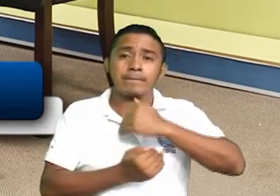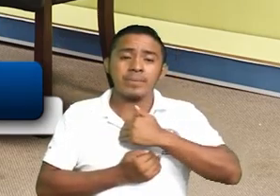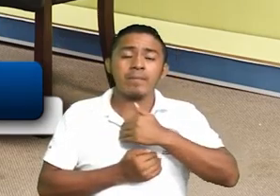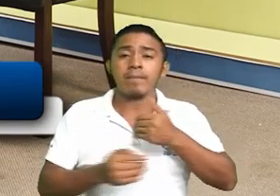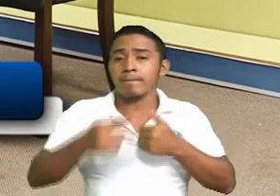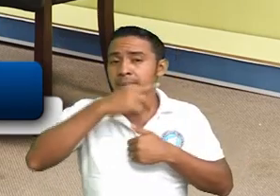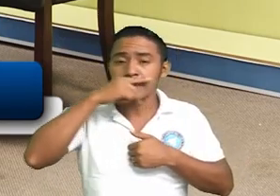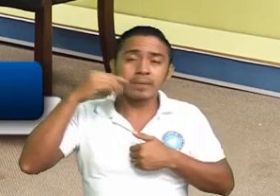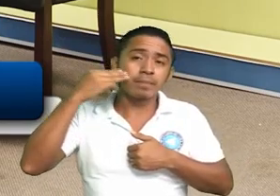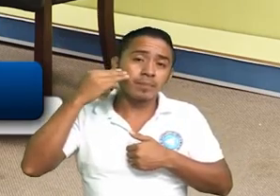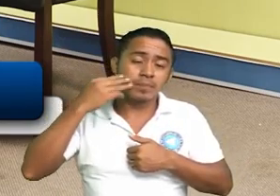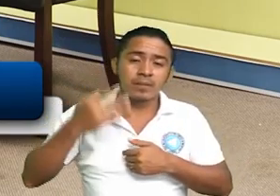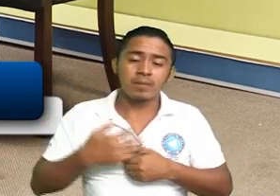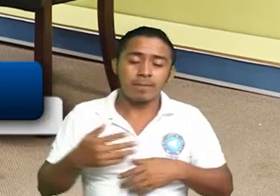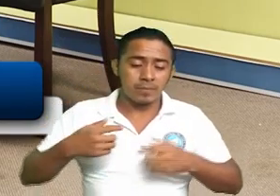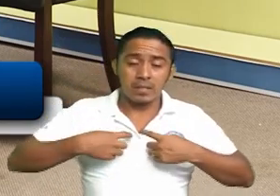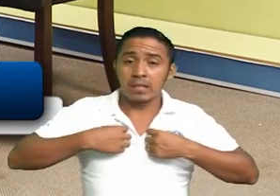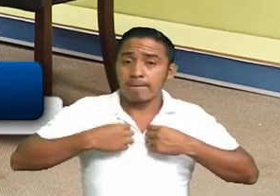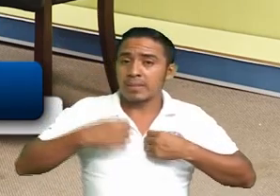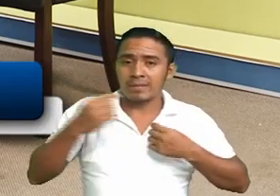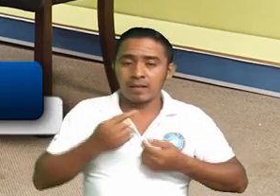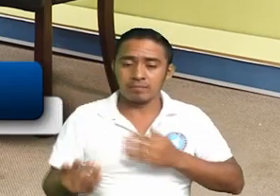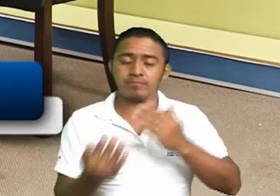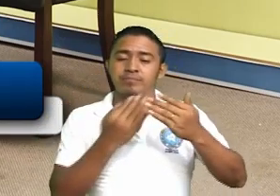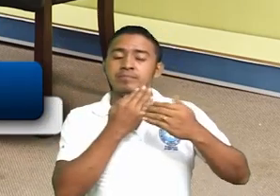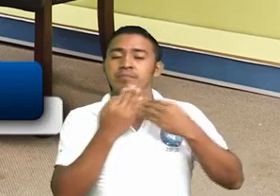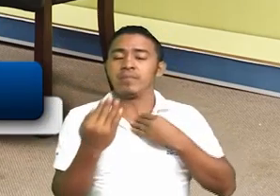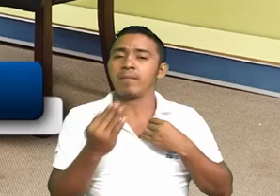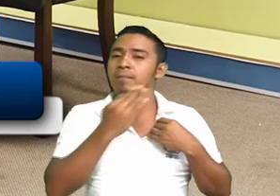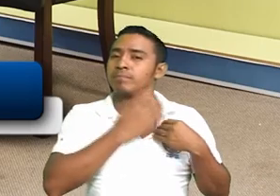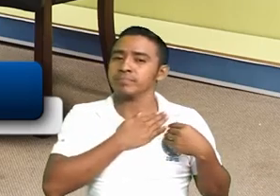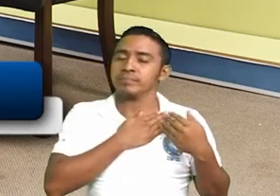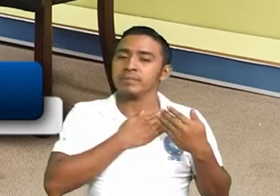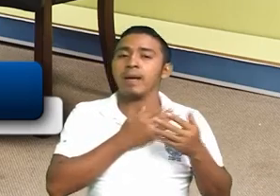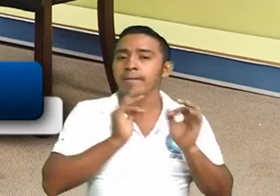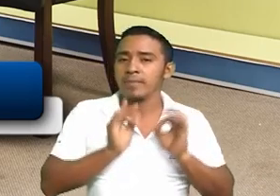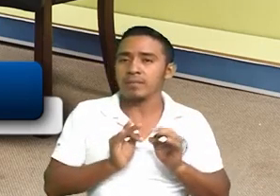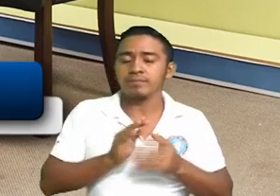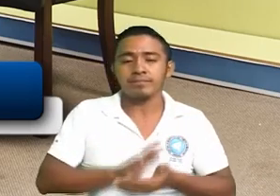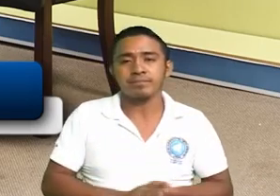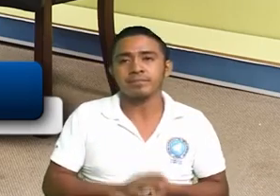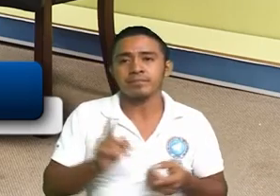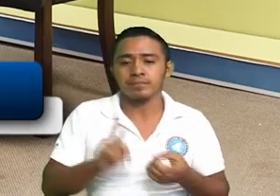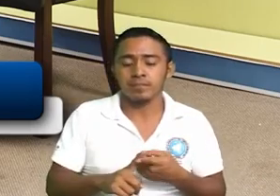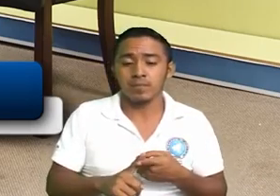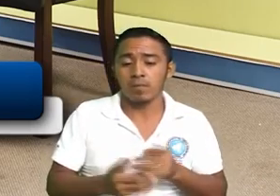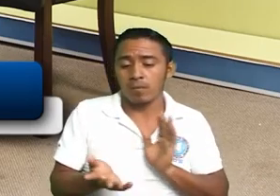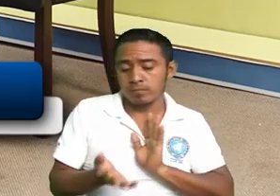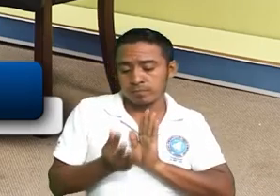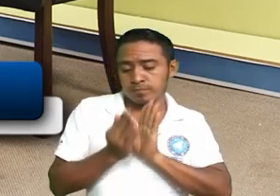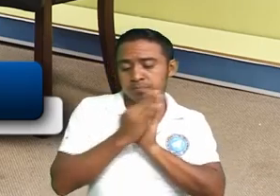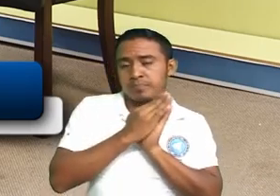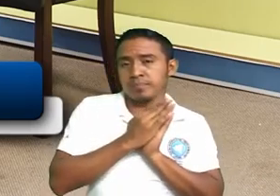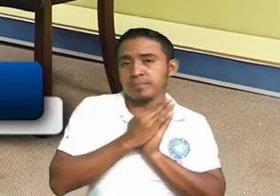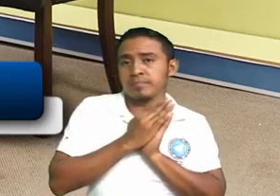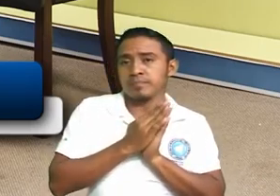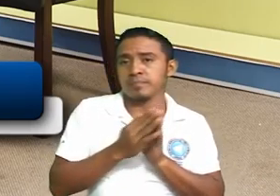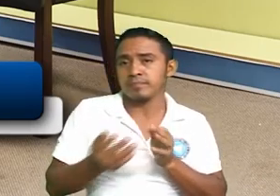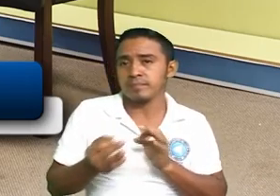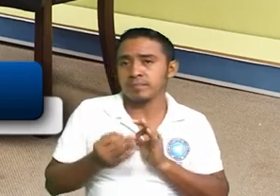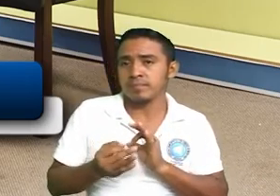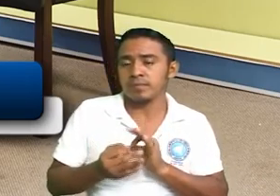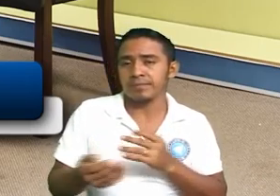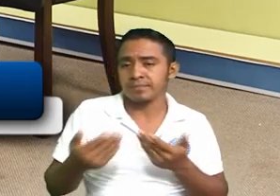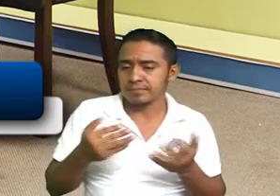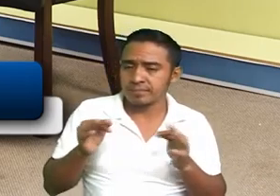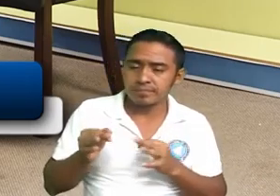de los métodos que necesitábamos, especialmente en los bebés prematuros. Sin embargo, en los bebés prematuros, el programa Canguro no es nada